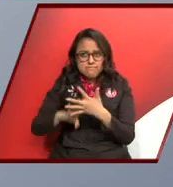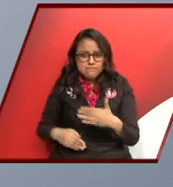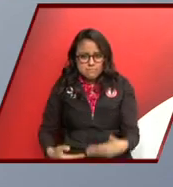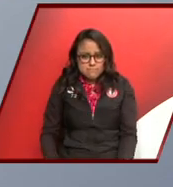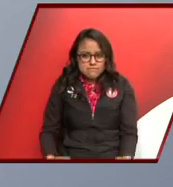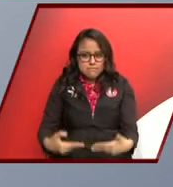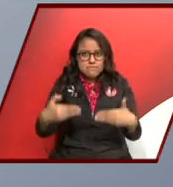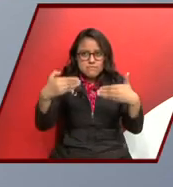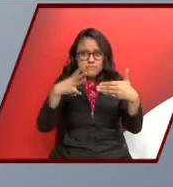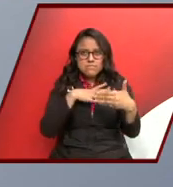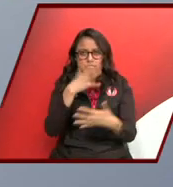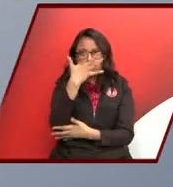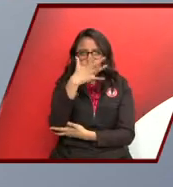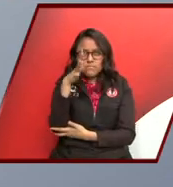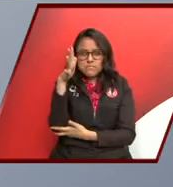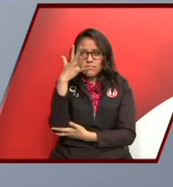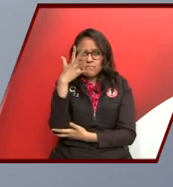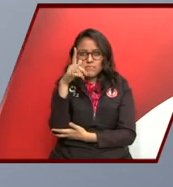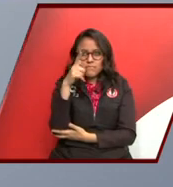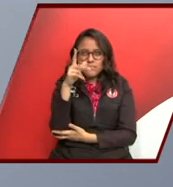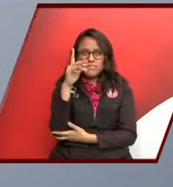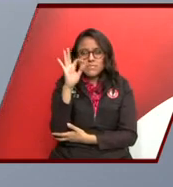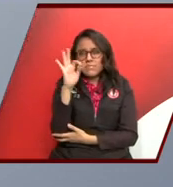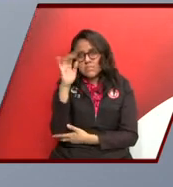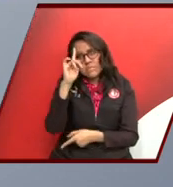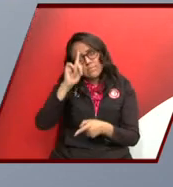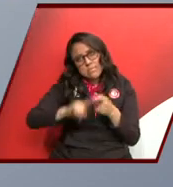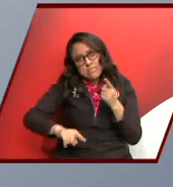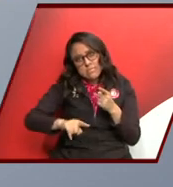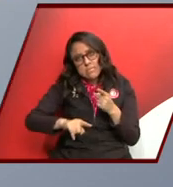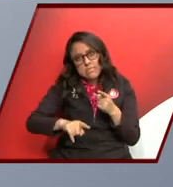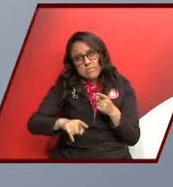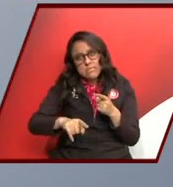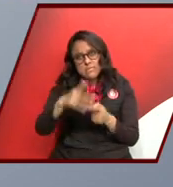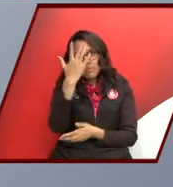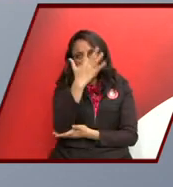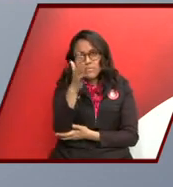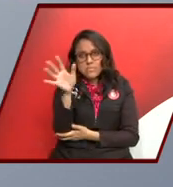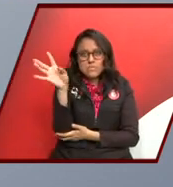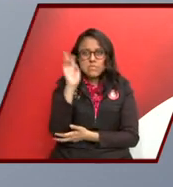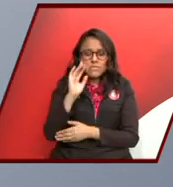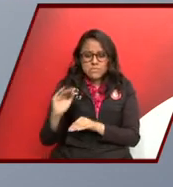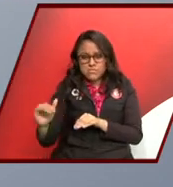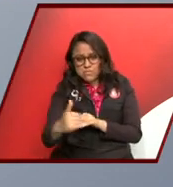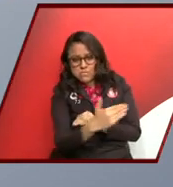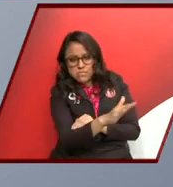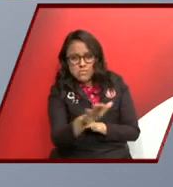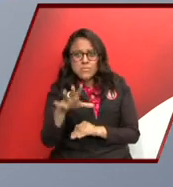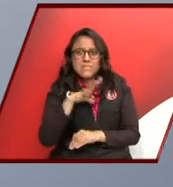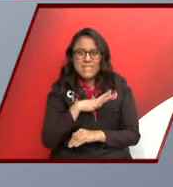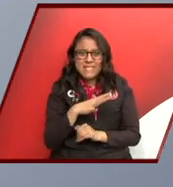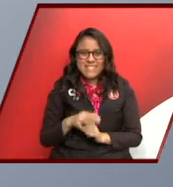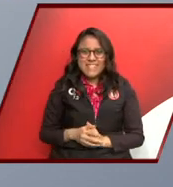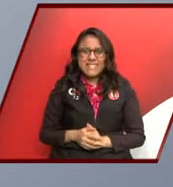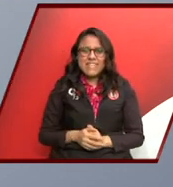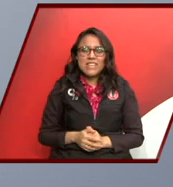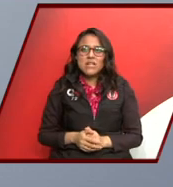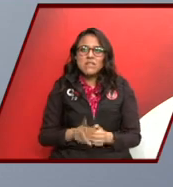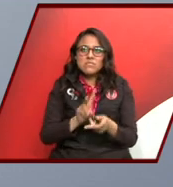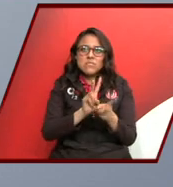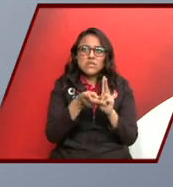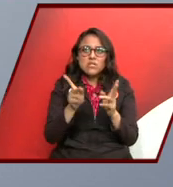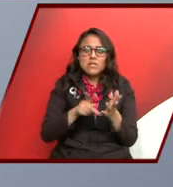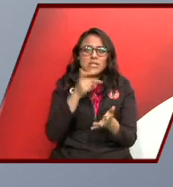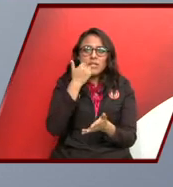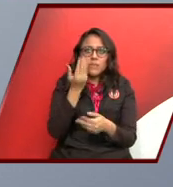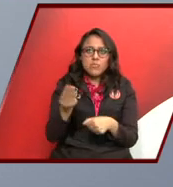habían puesto, dejaron un árbol a la mitad que está ahí en la calle, a ver si ya lo quitan. Y es el árbol del... ¡Ay, ay! Y los vecinos